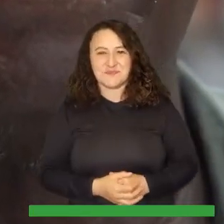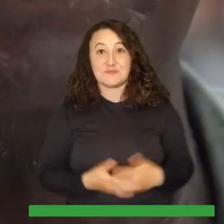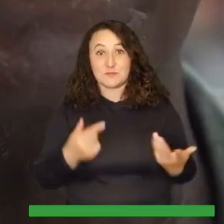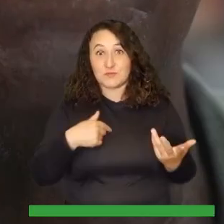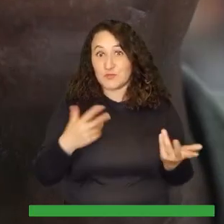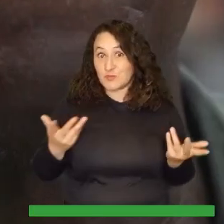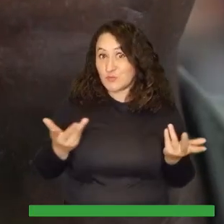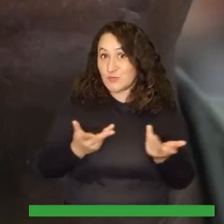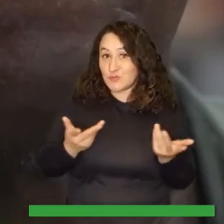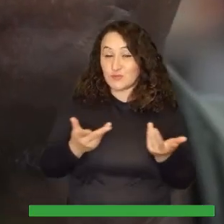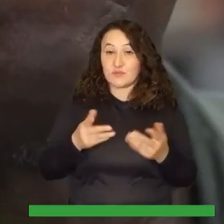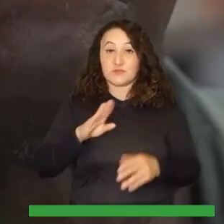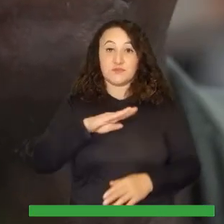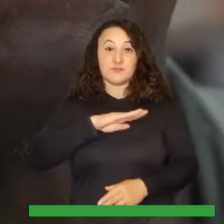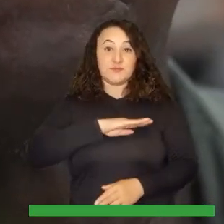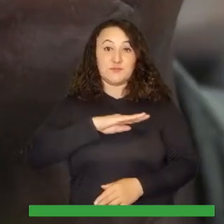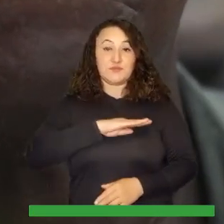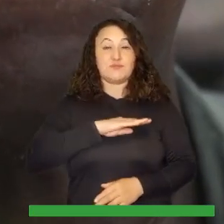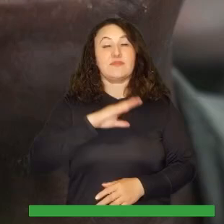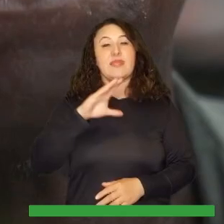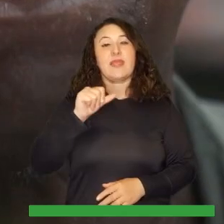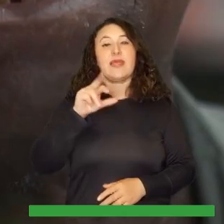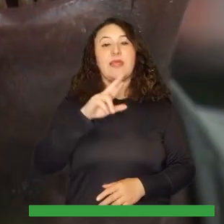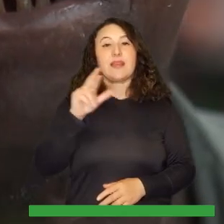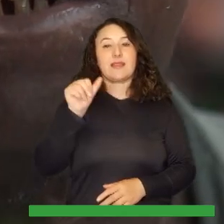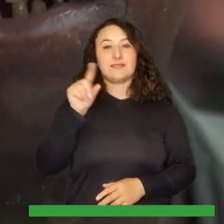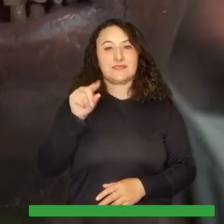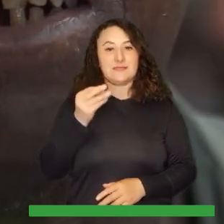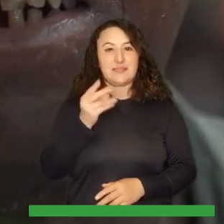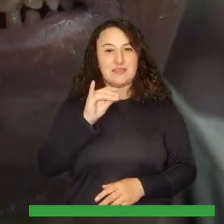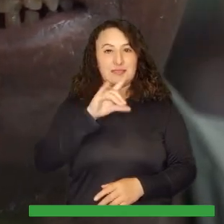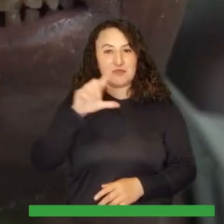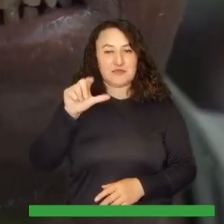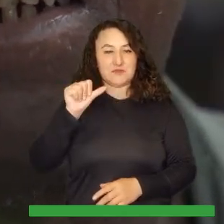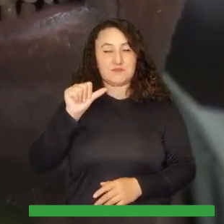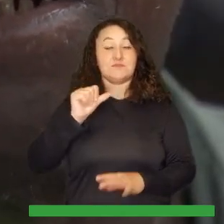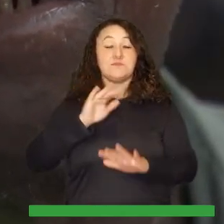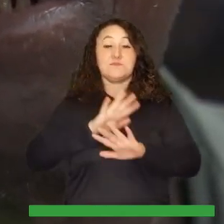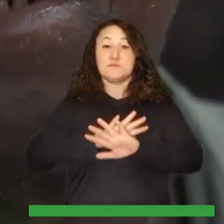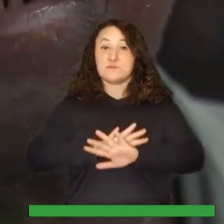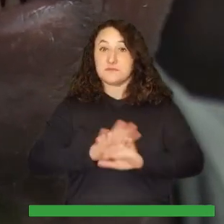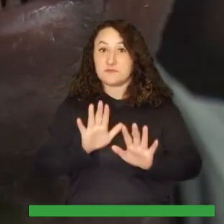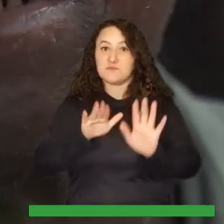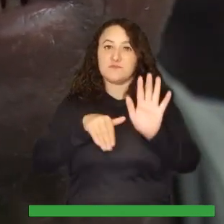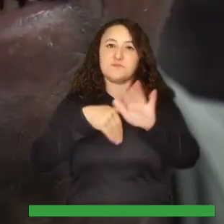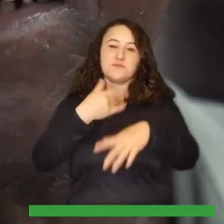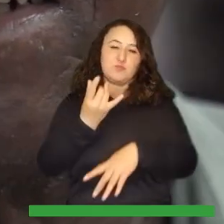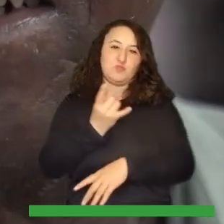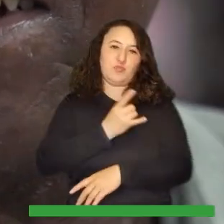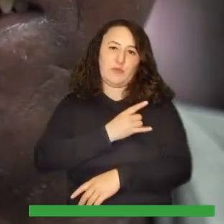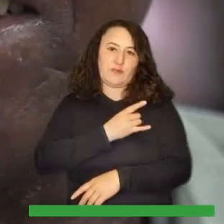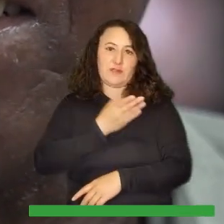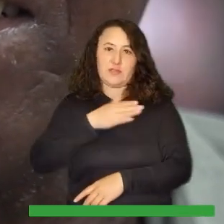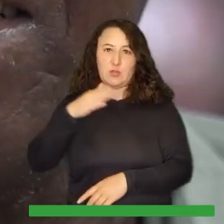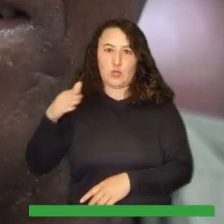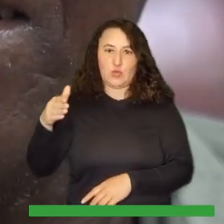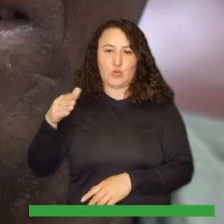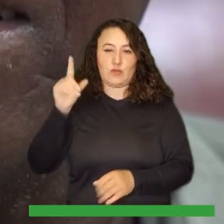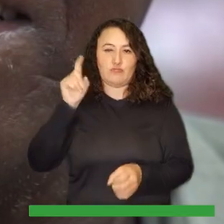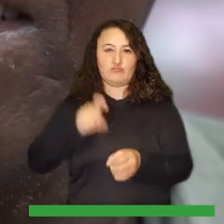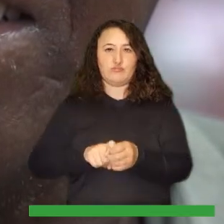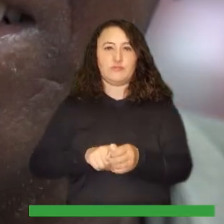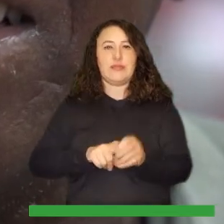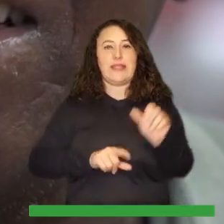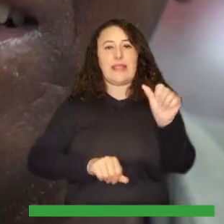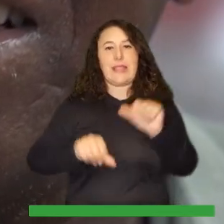en el Carrasquilla, alma mater del Chocó, y de ahí pasé a la Universidad de Antioquia a estudiar